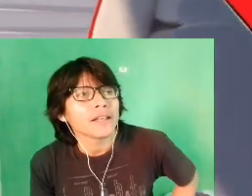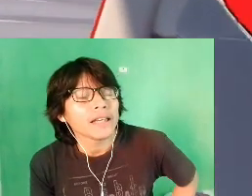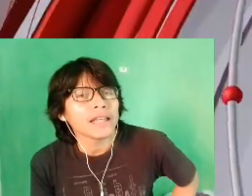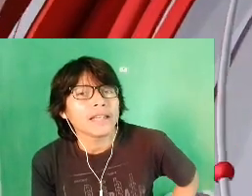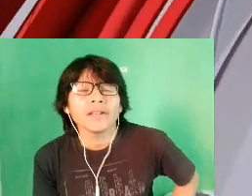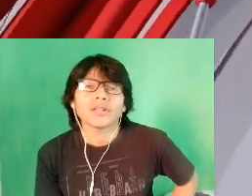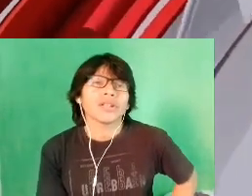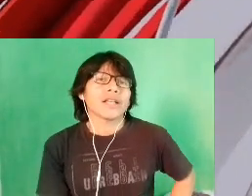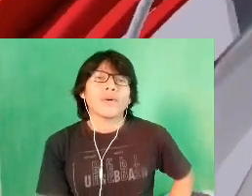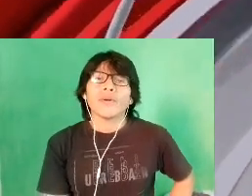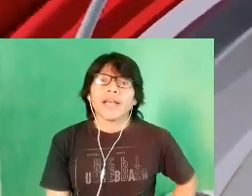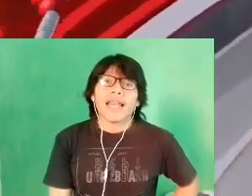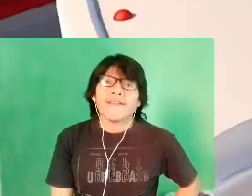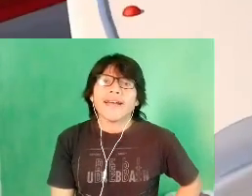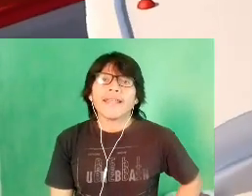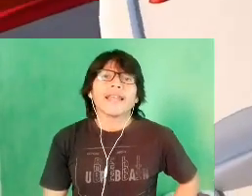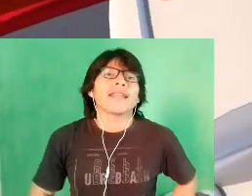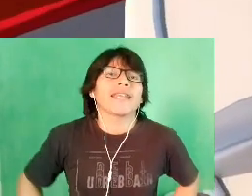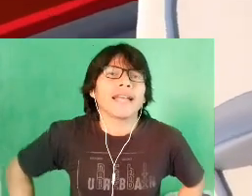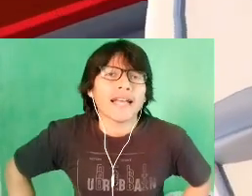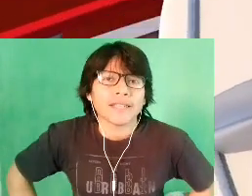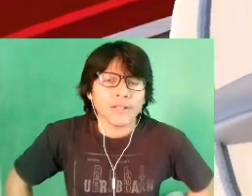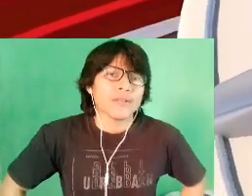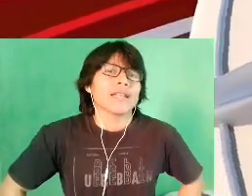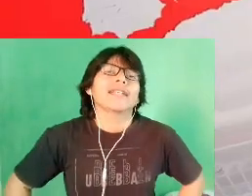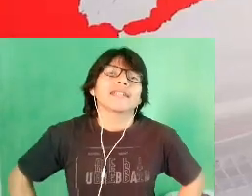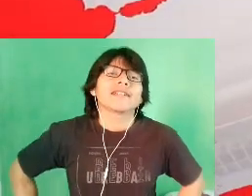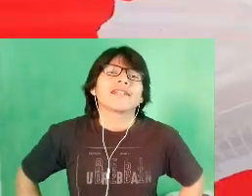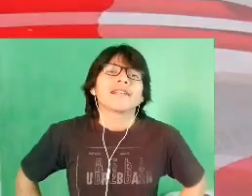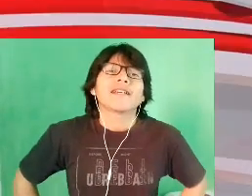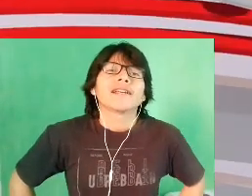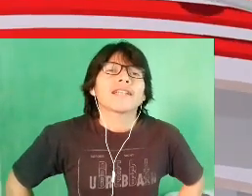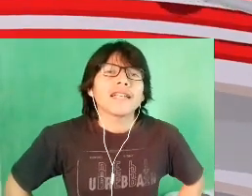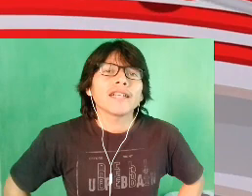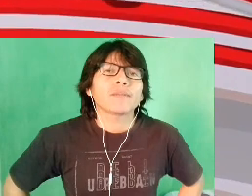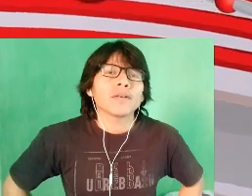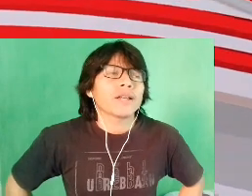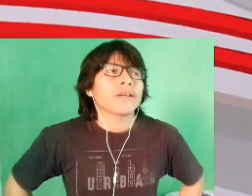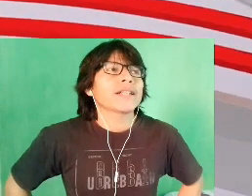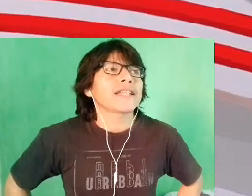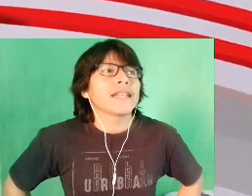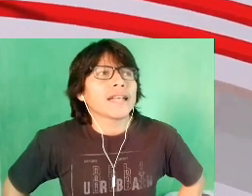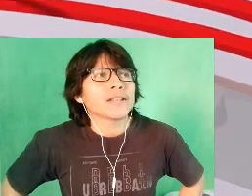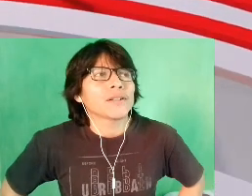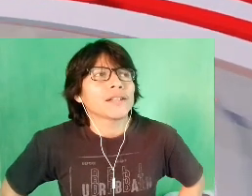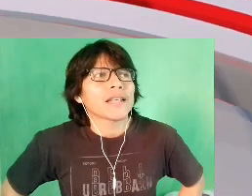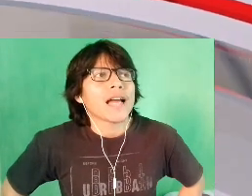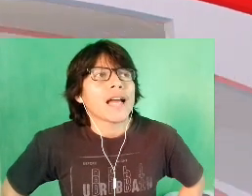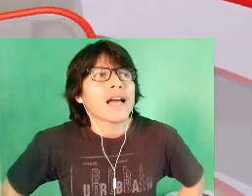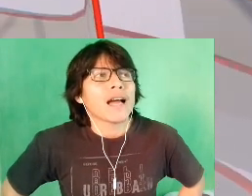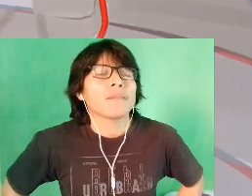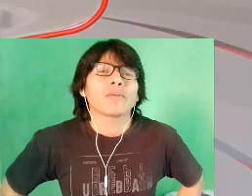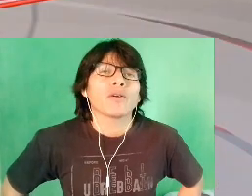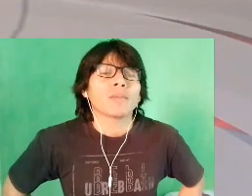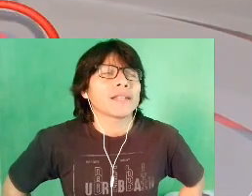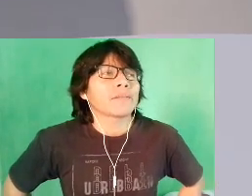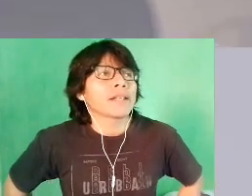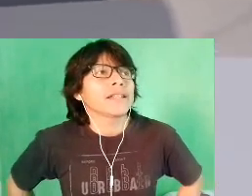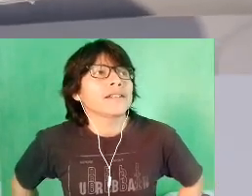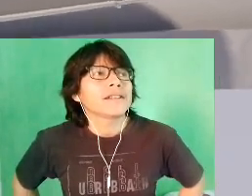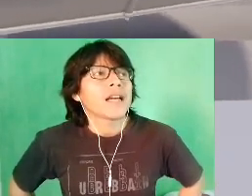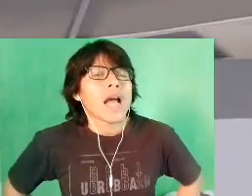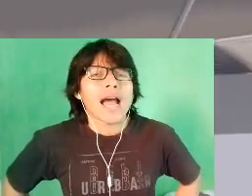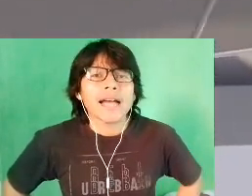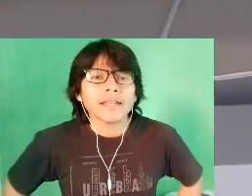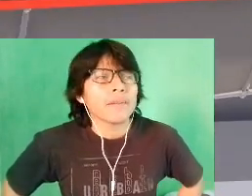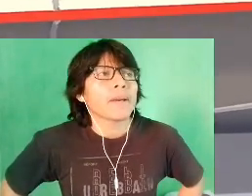Pliego, y yo estoy seguro que le va a dar indicaciones, Salinas Pliego le va a dar indicaciones a Manuel López San